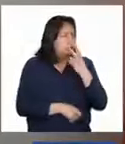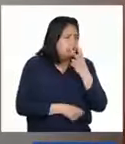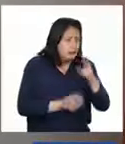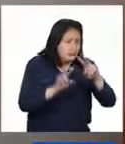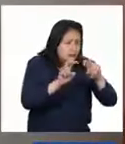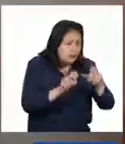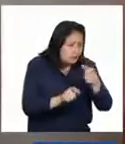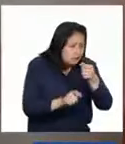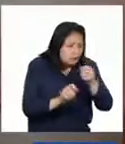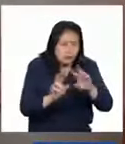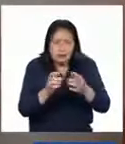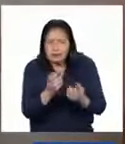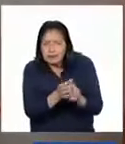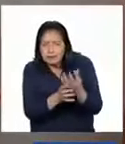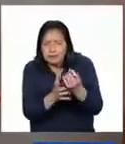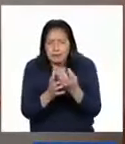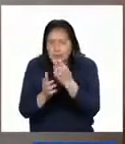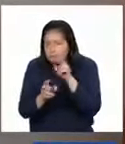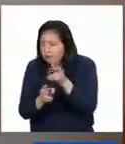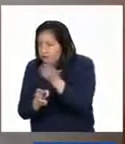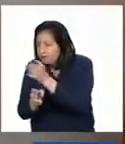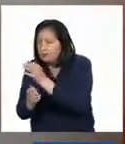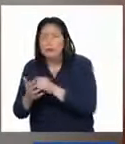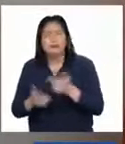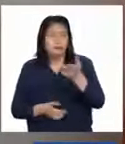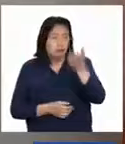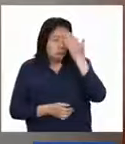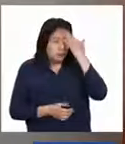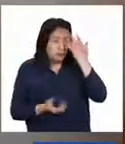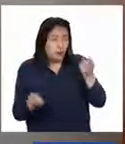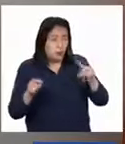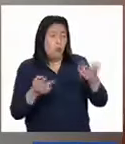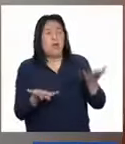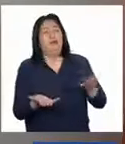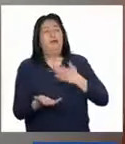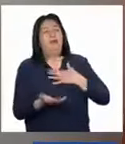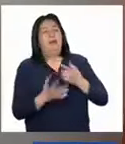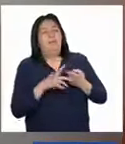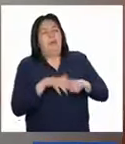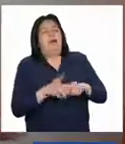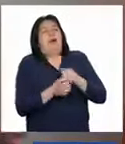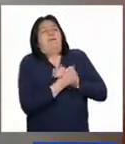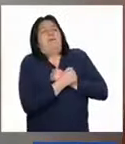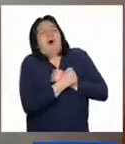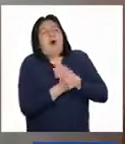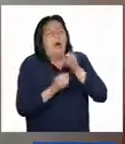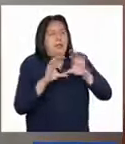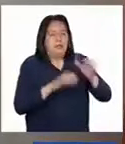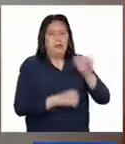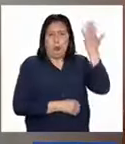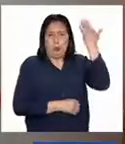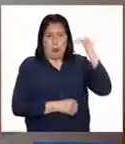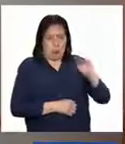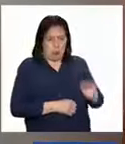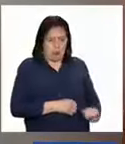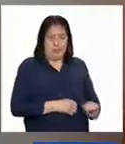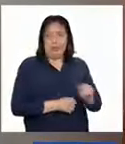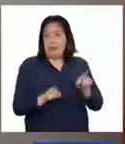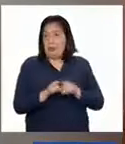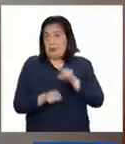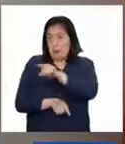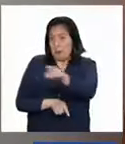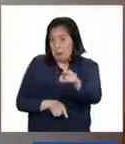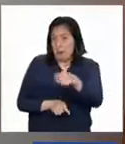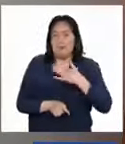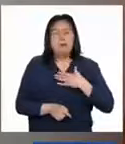poder investigar sobre las plantas. ¿Saben desde cuándo nació mi amor por la ciencia? Cuando era muy pequeña, como